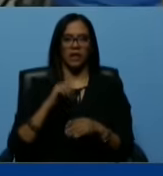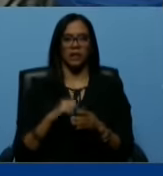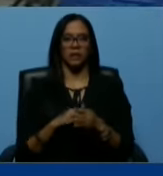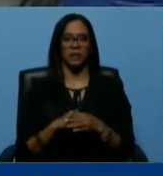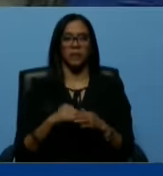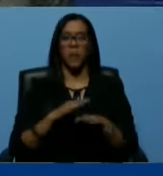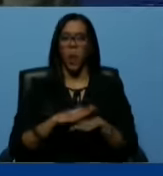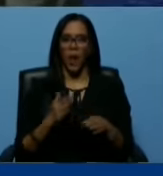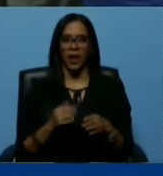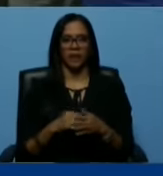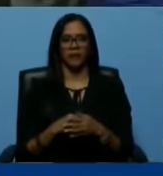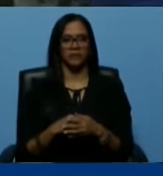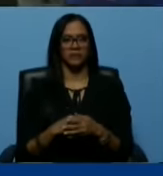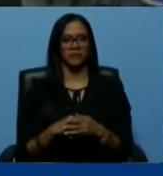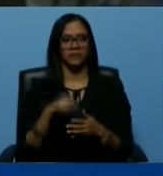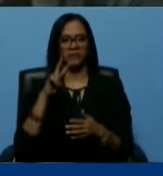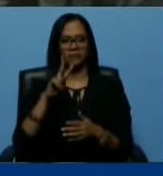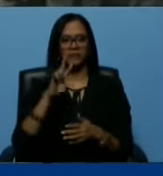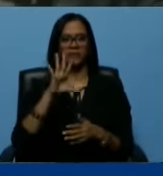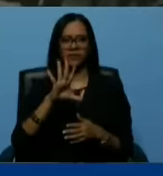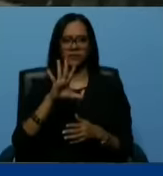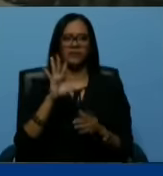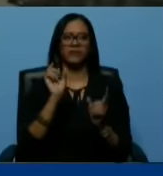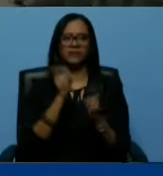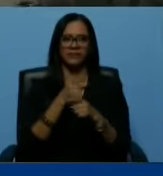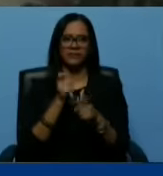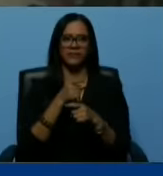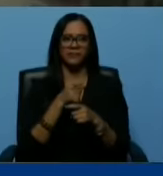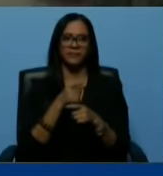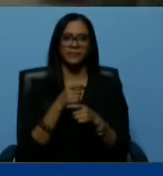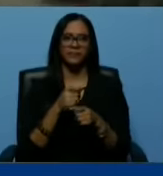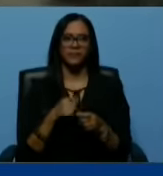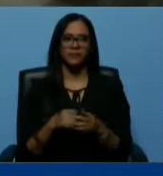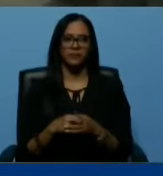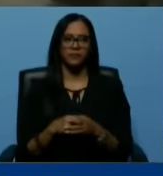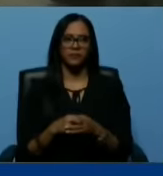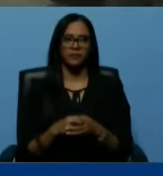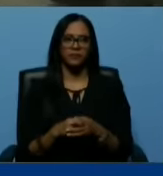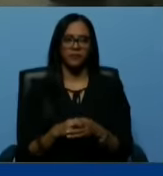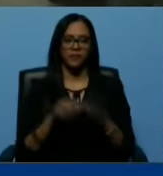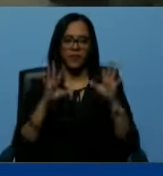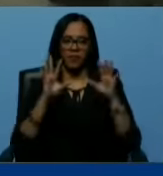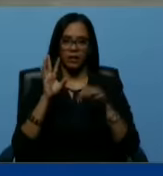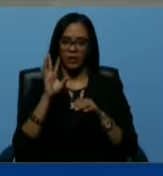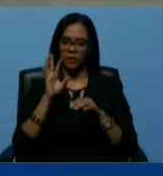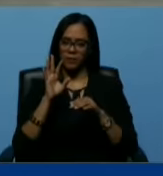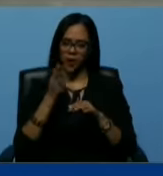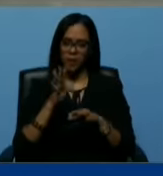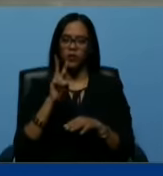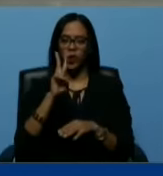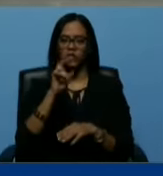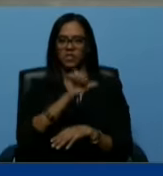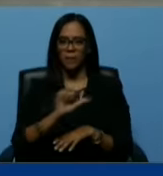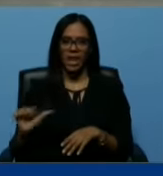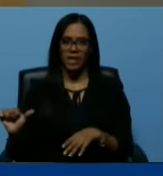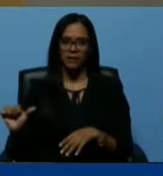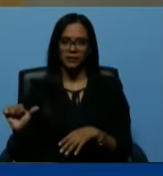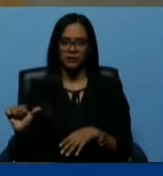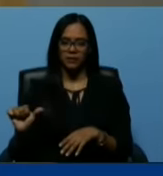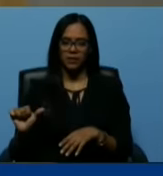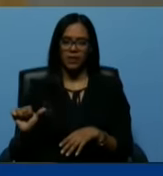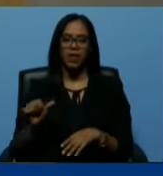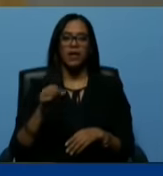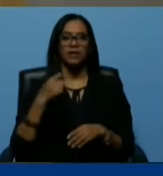porque el 25 de agosto, o sea, dentro de 2 semanas, tenemos elecciones en